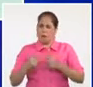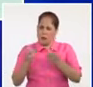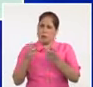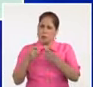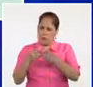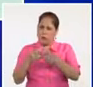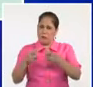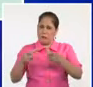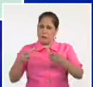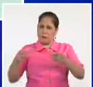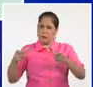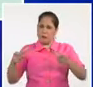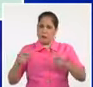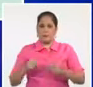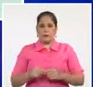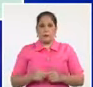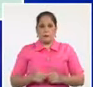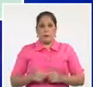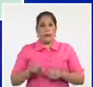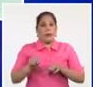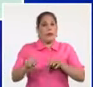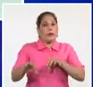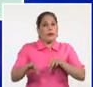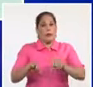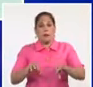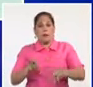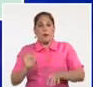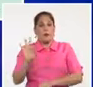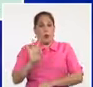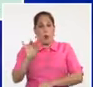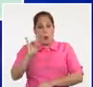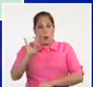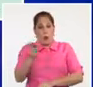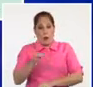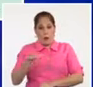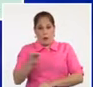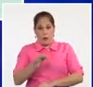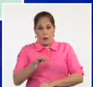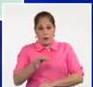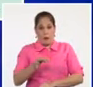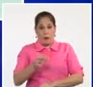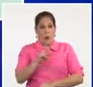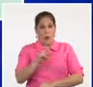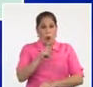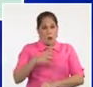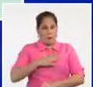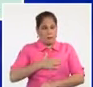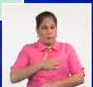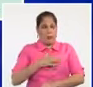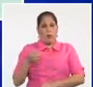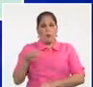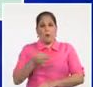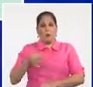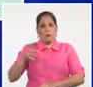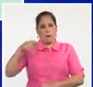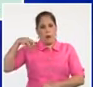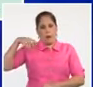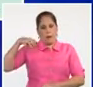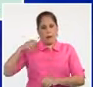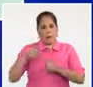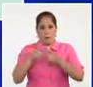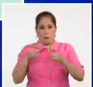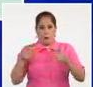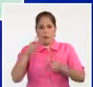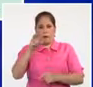elevada de casos. Dispersos en 9 de sus 11 municipios, el mayor número en el municipio de Pinar del Río,